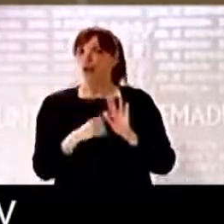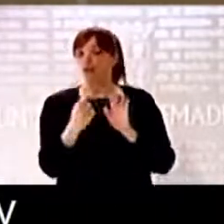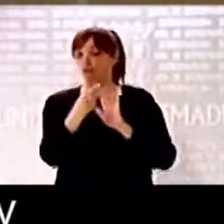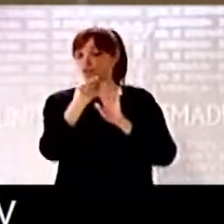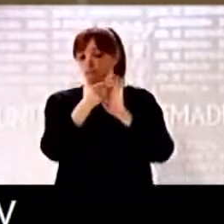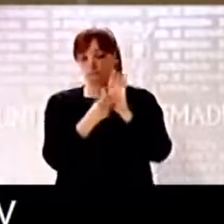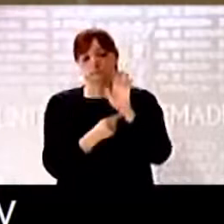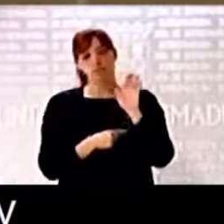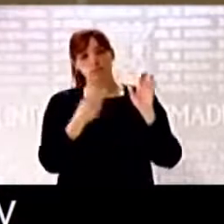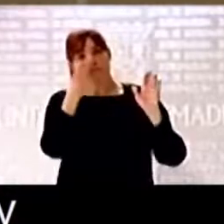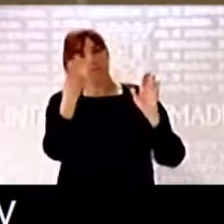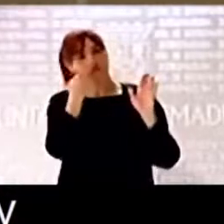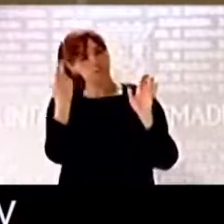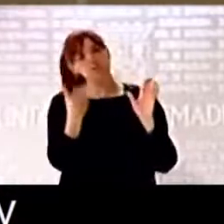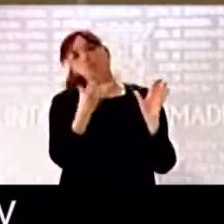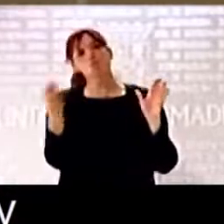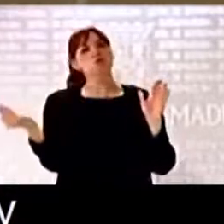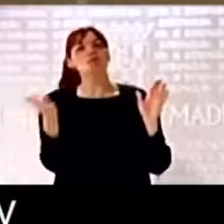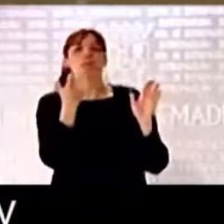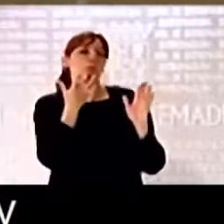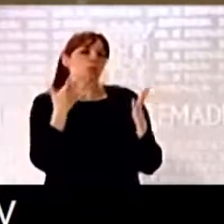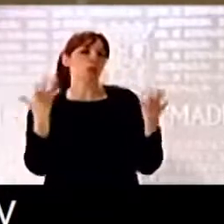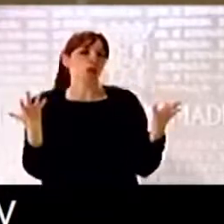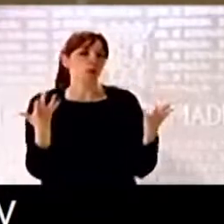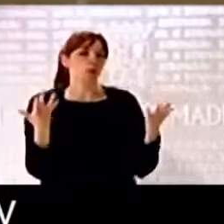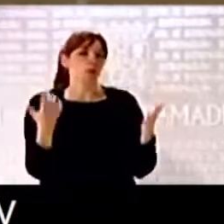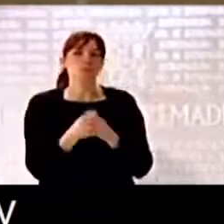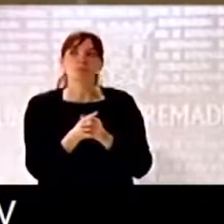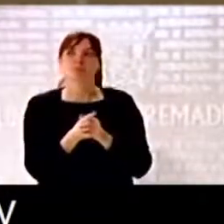esa ley de vivienda, como por ejemplo